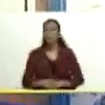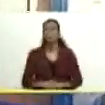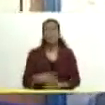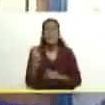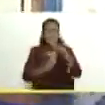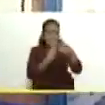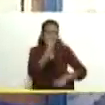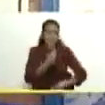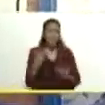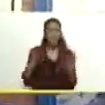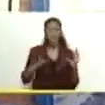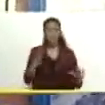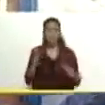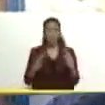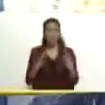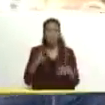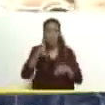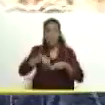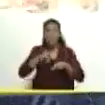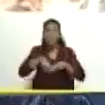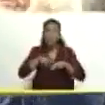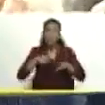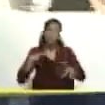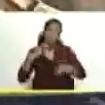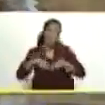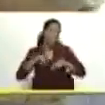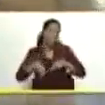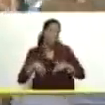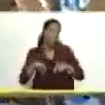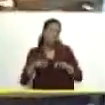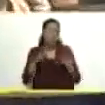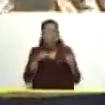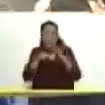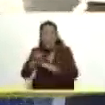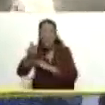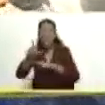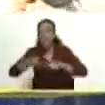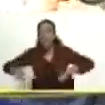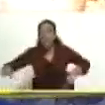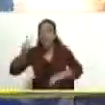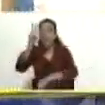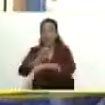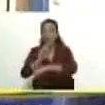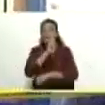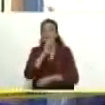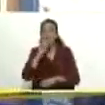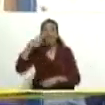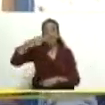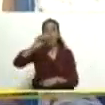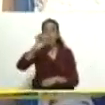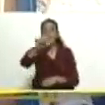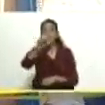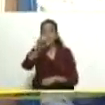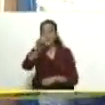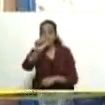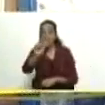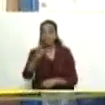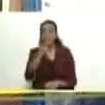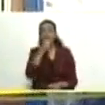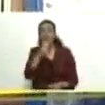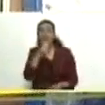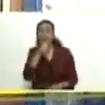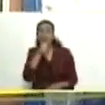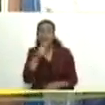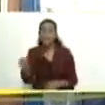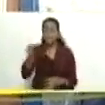Hicimos un acto aquí, yo estaba niño, nunca se me olvidó, la entrada de La Hollada. Y mi papá me puso a hablar, me dio un micrófono, había un